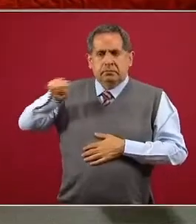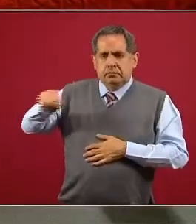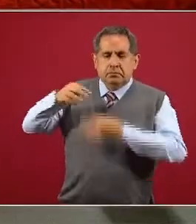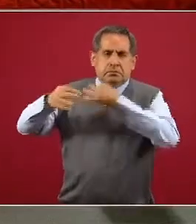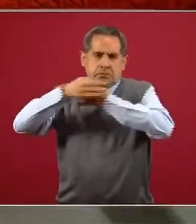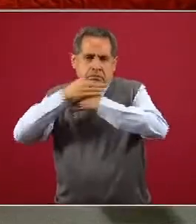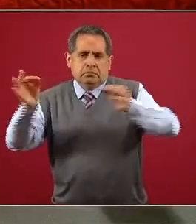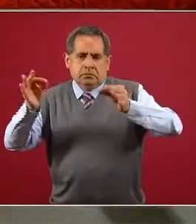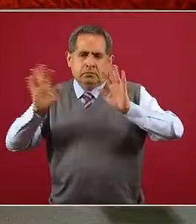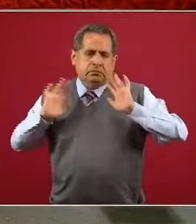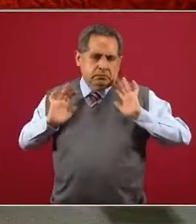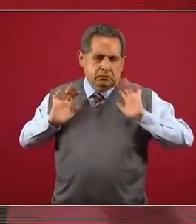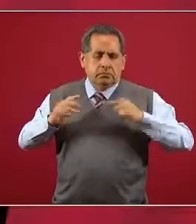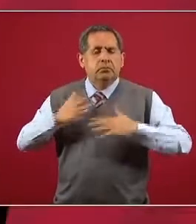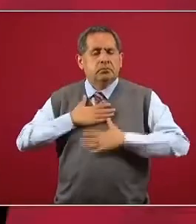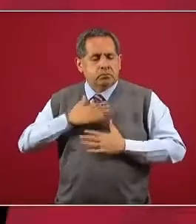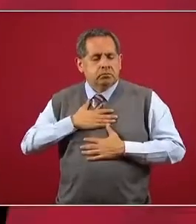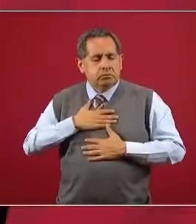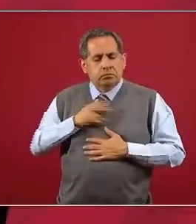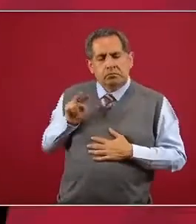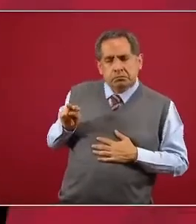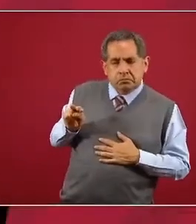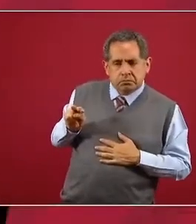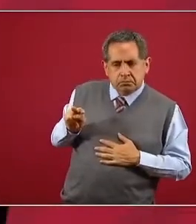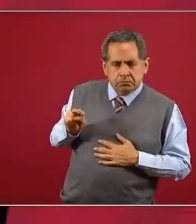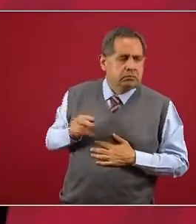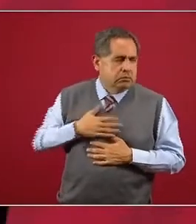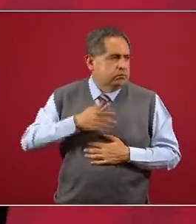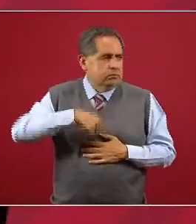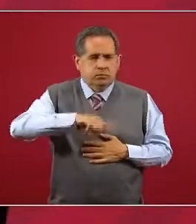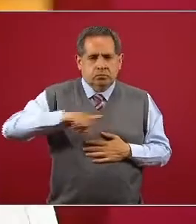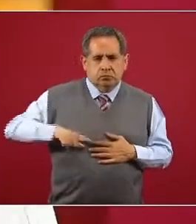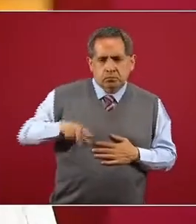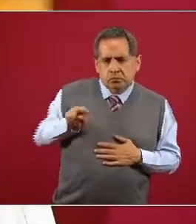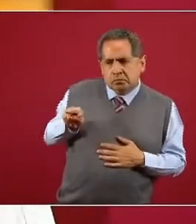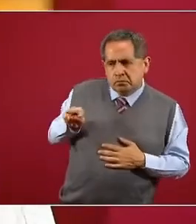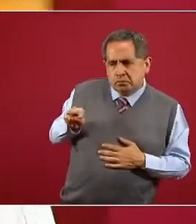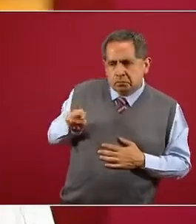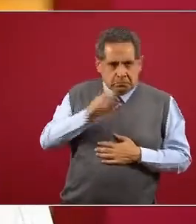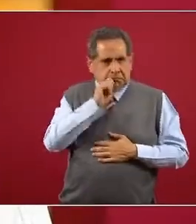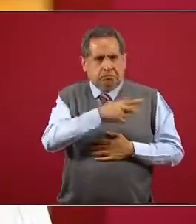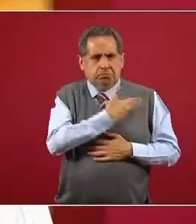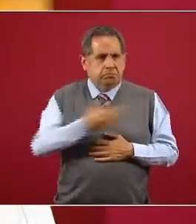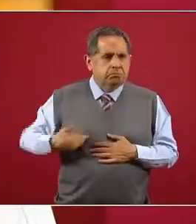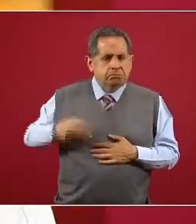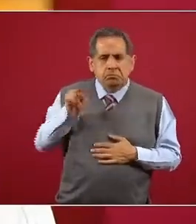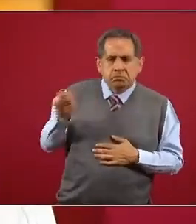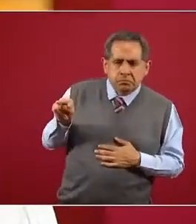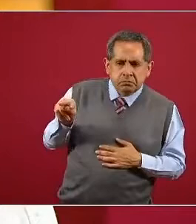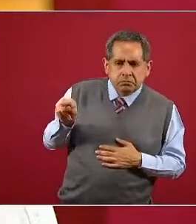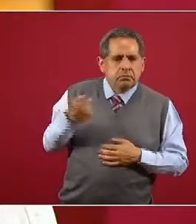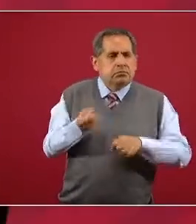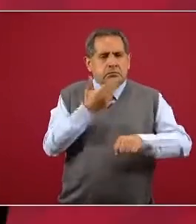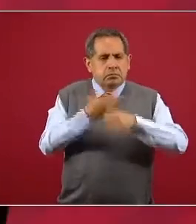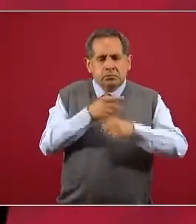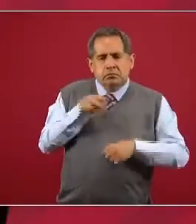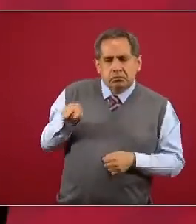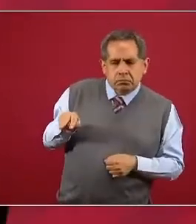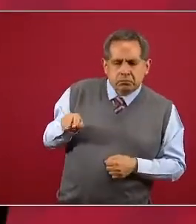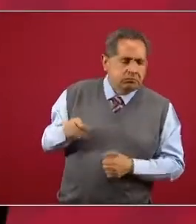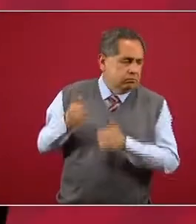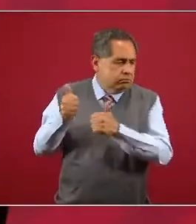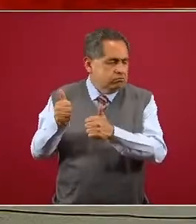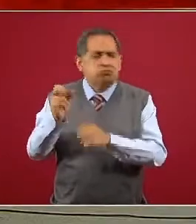pero ratifico la impresión que tiene el gobierno, en este caso desde el propio presidente, el secretario de Salud,